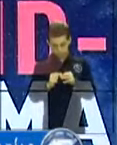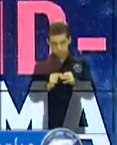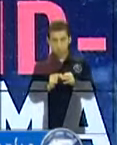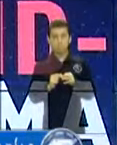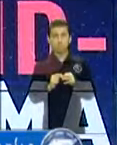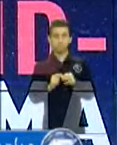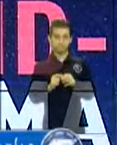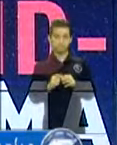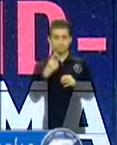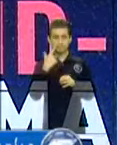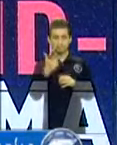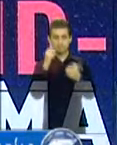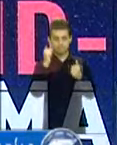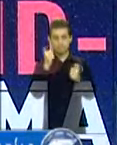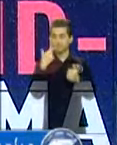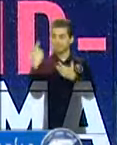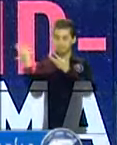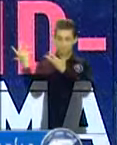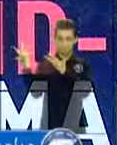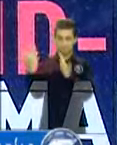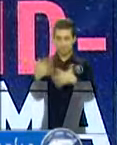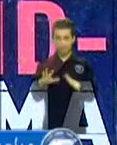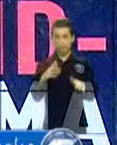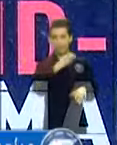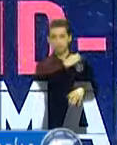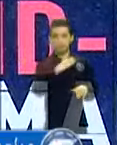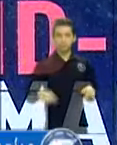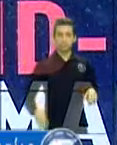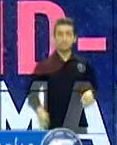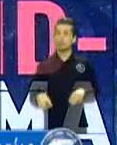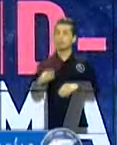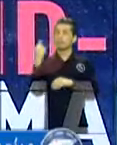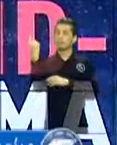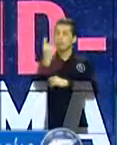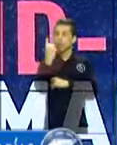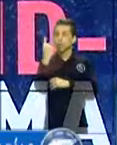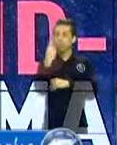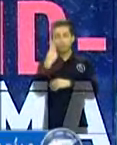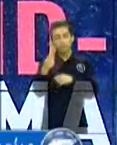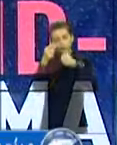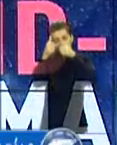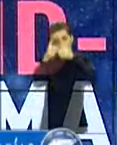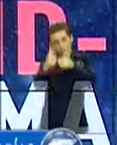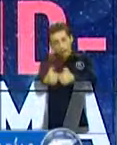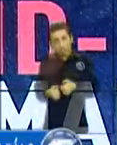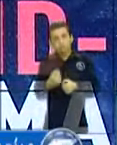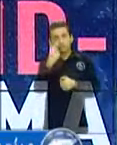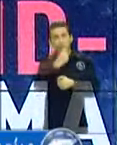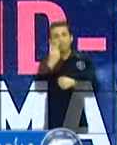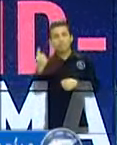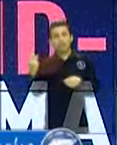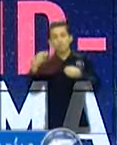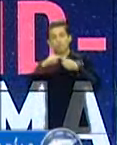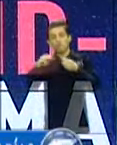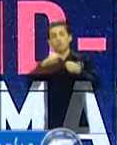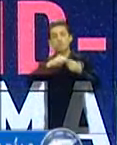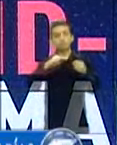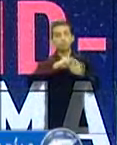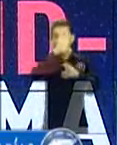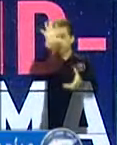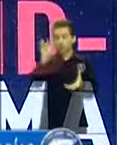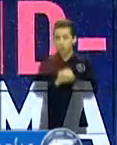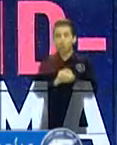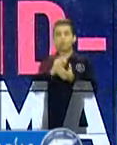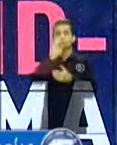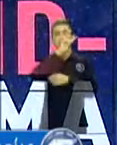Y bien, dicho esto, también es importante el análisis que cada municipio de los 340 en el país debe